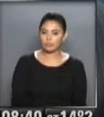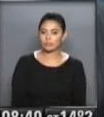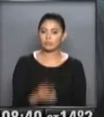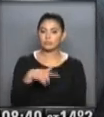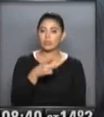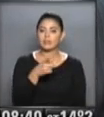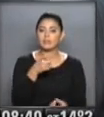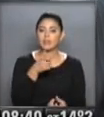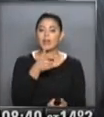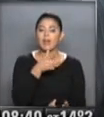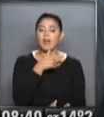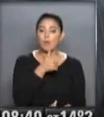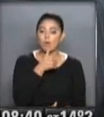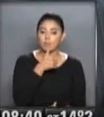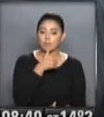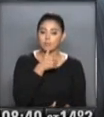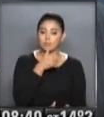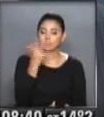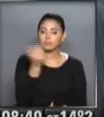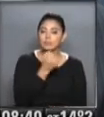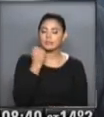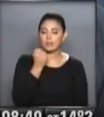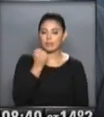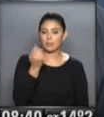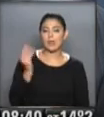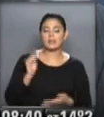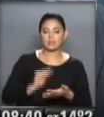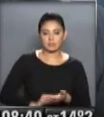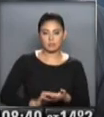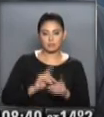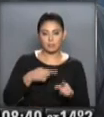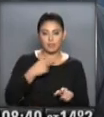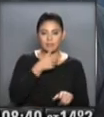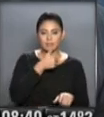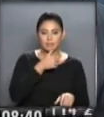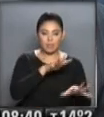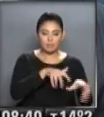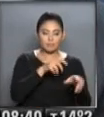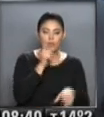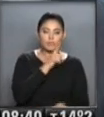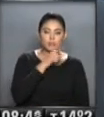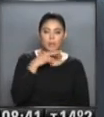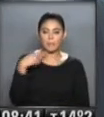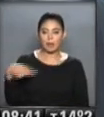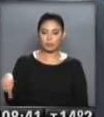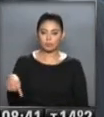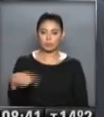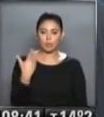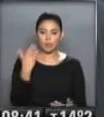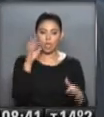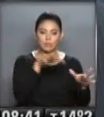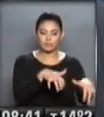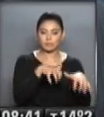el recurso del agua, además de poder cultivar sus propias frutas y verduras, cosas que se vio